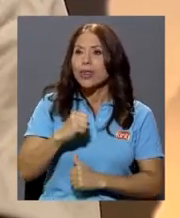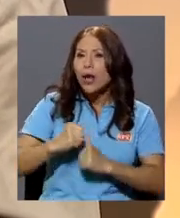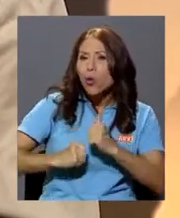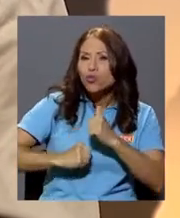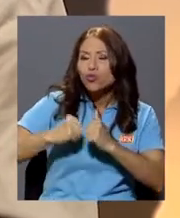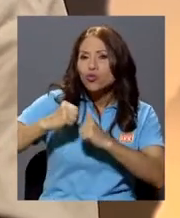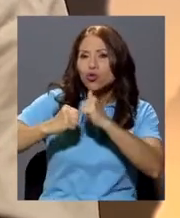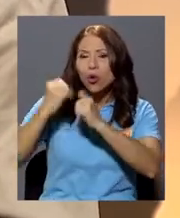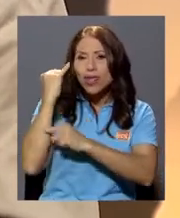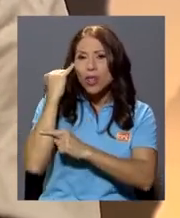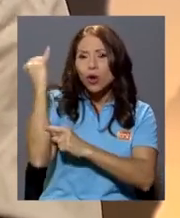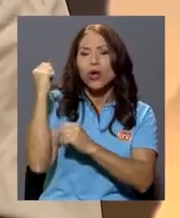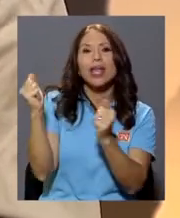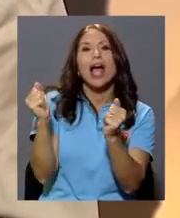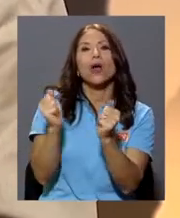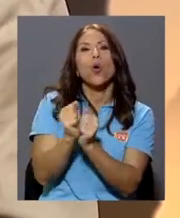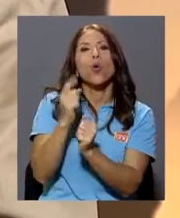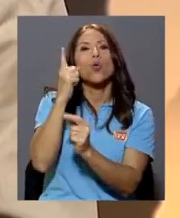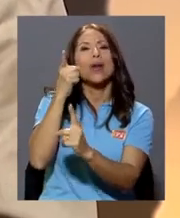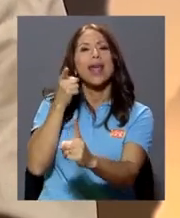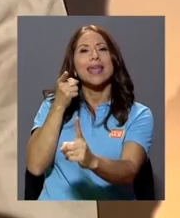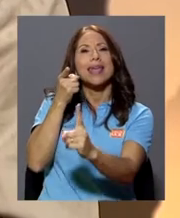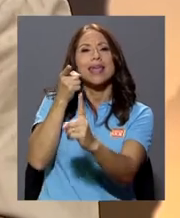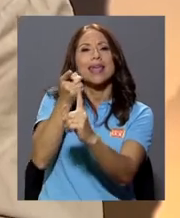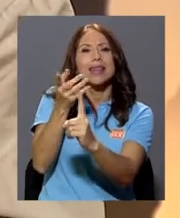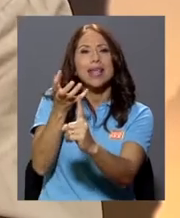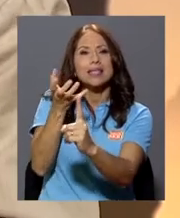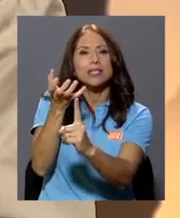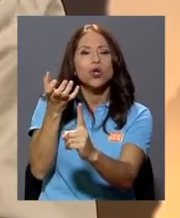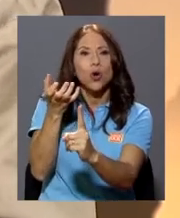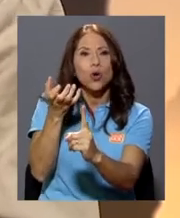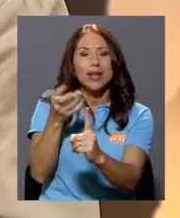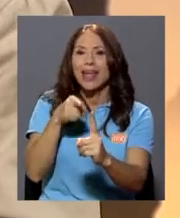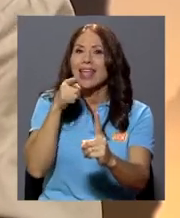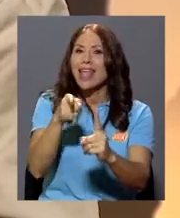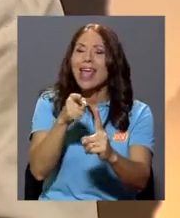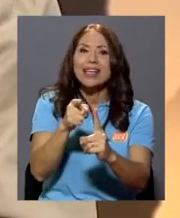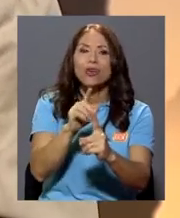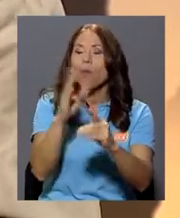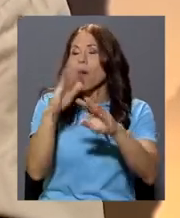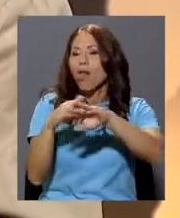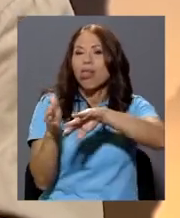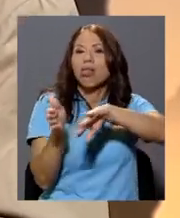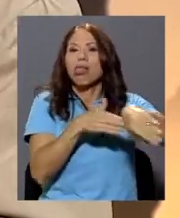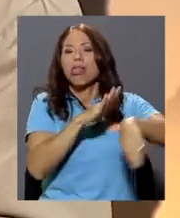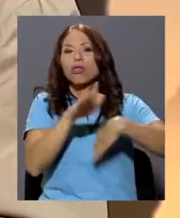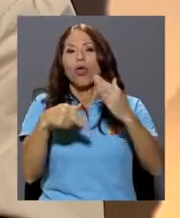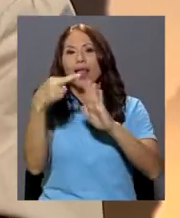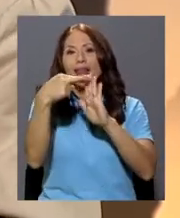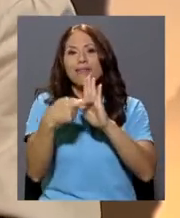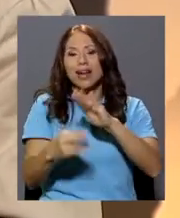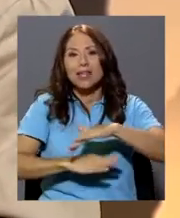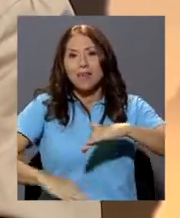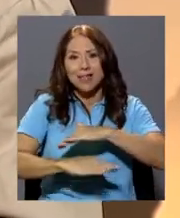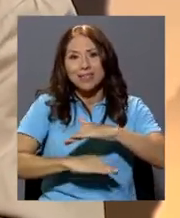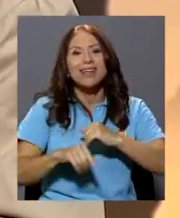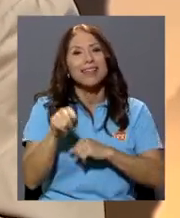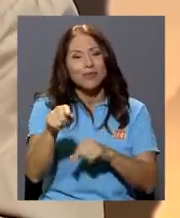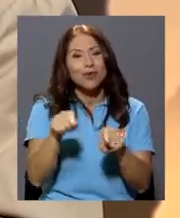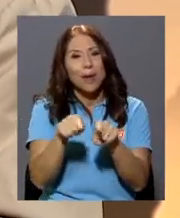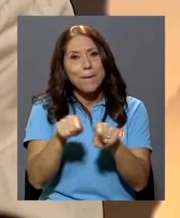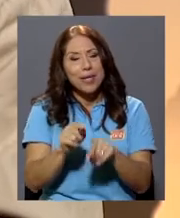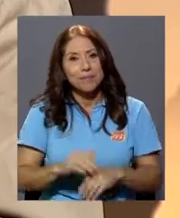construcción ideológica con una determinada intención que quiebra y rompe todas las reglas de juego básicas. Esa es otra de las cuestiones también, ¿no?